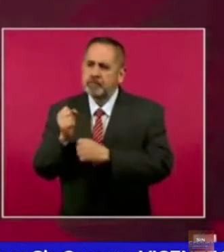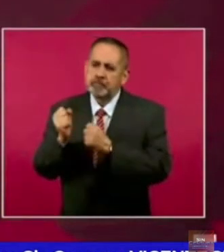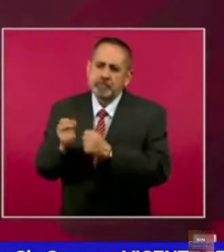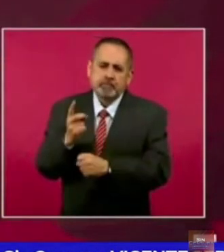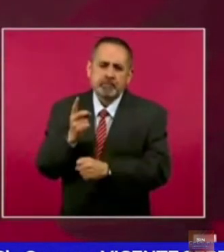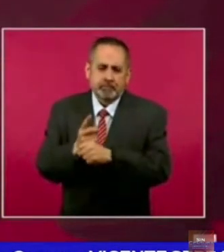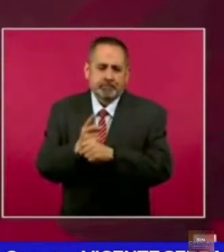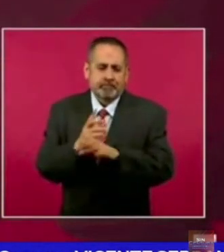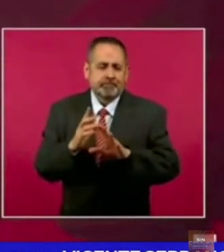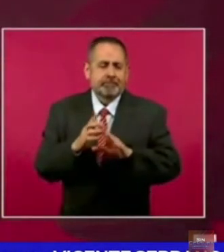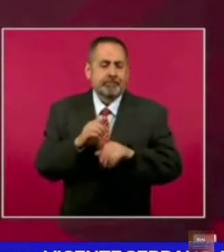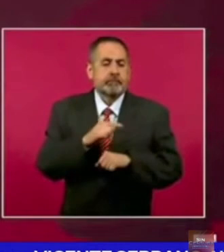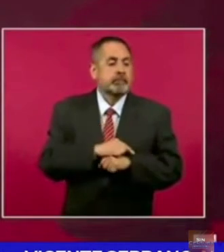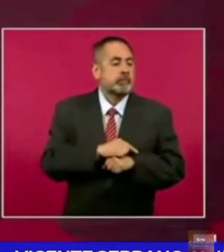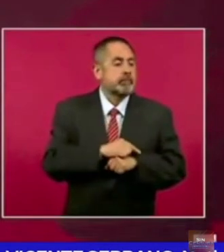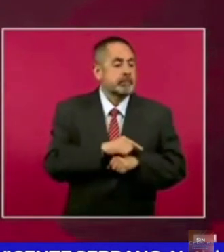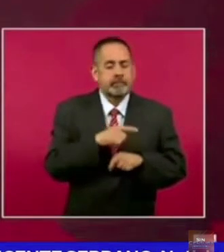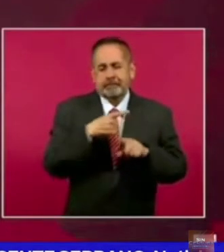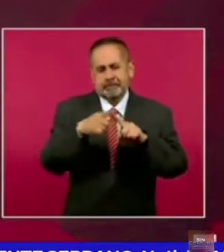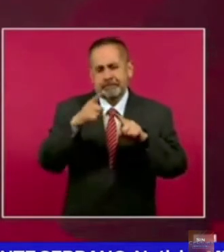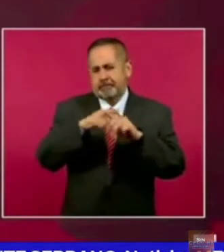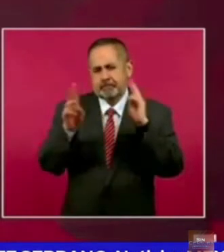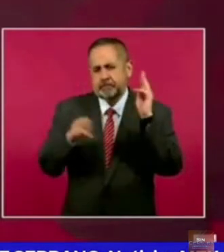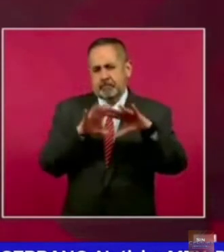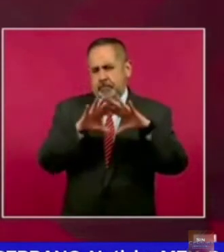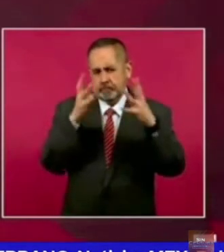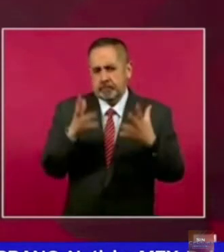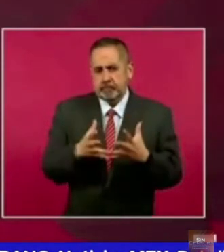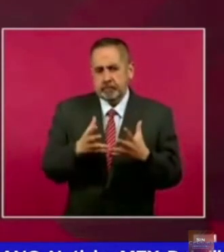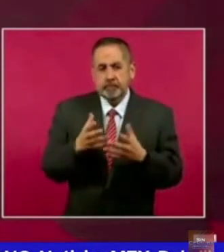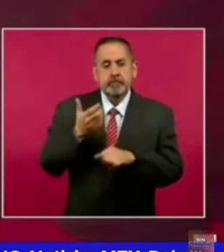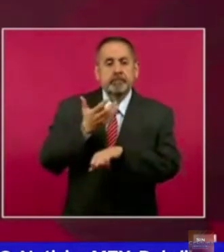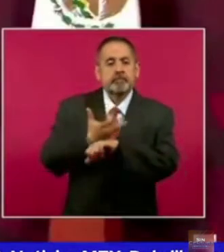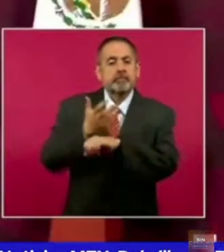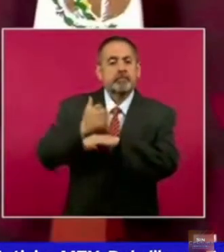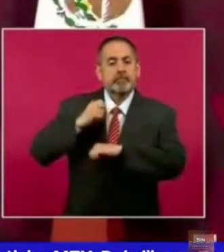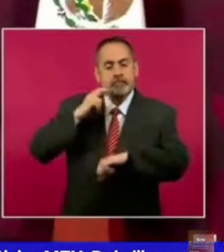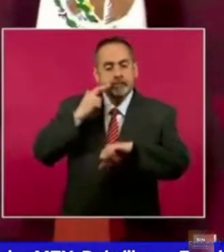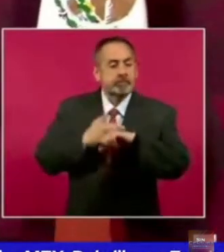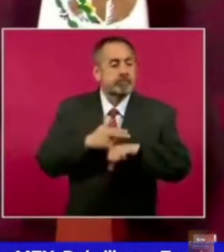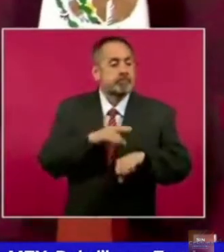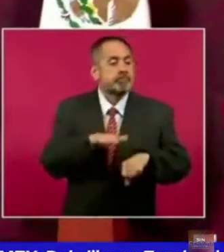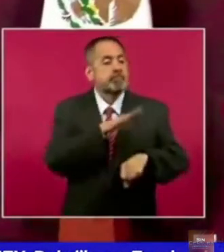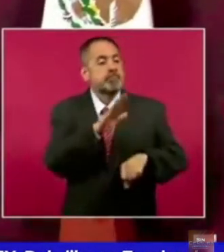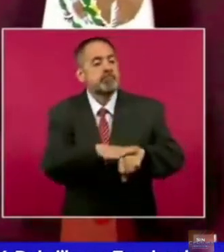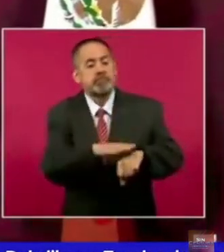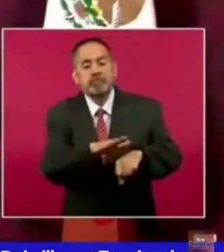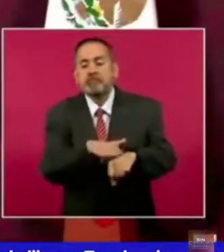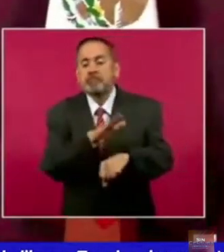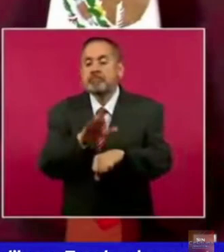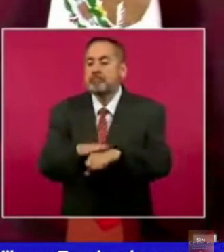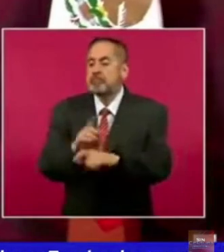seguridad de los aeropuertos. Ayer estaba yo leyendo,